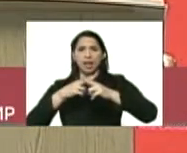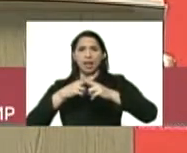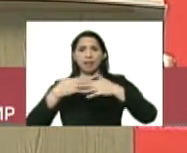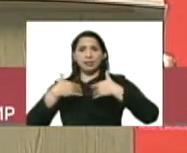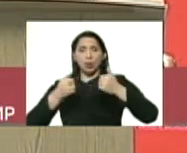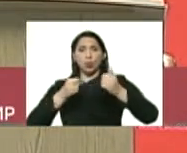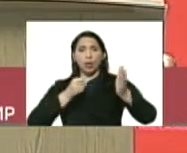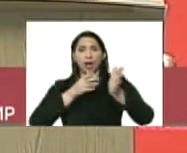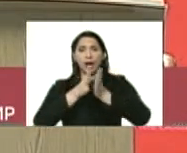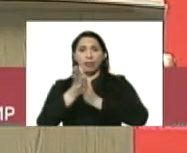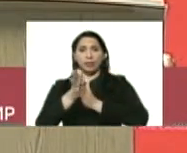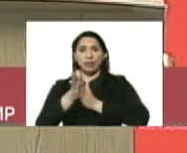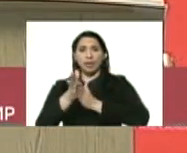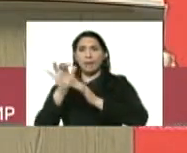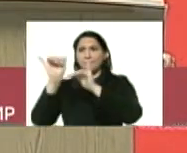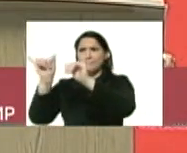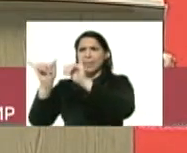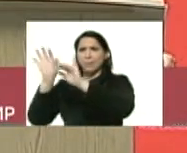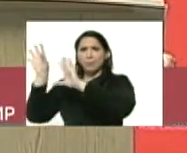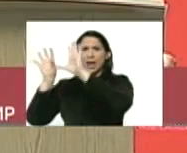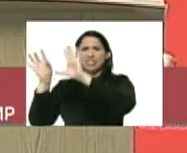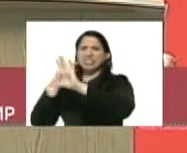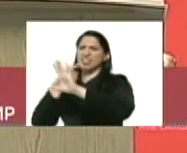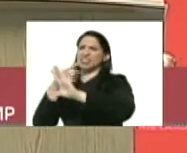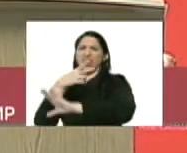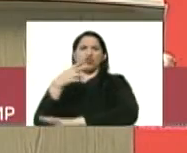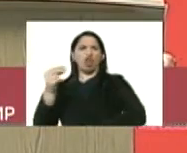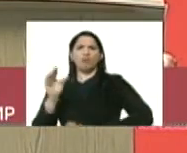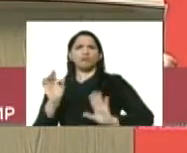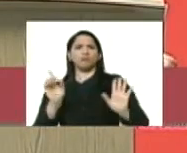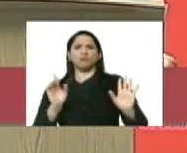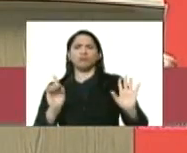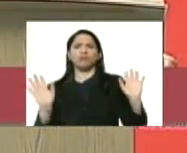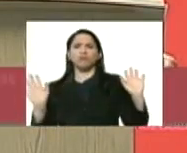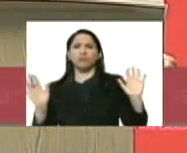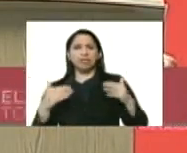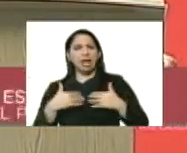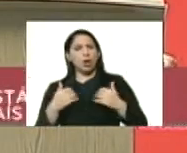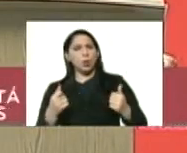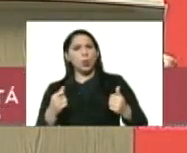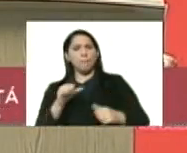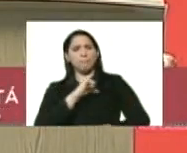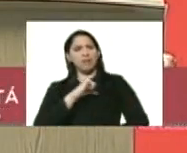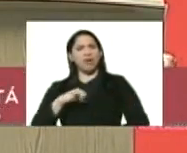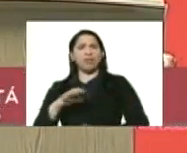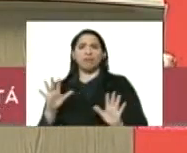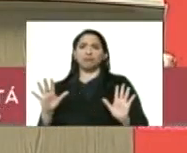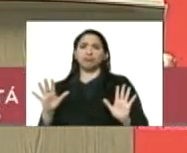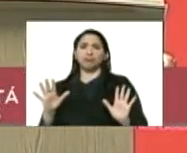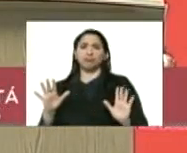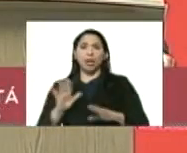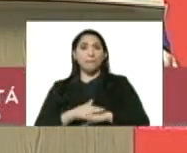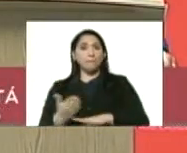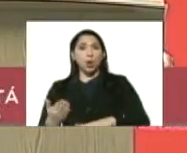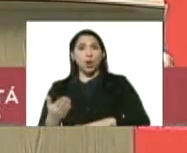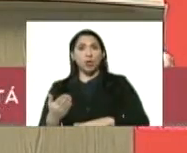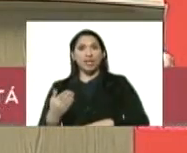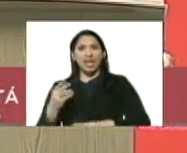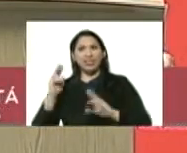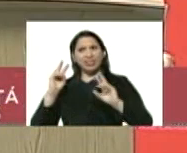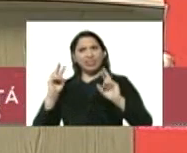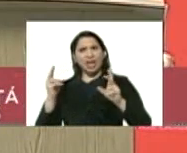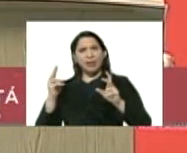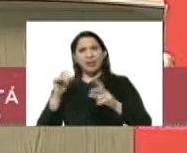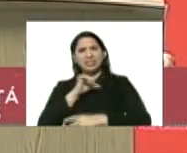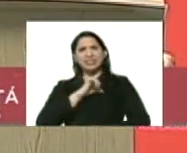gratuita, estos mismos países decían que no, que la salud privada, porque la concepción es de la salud